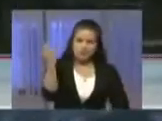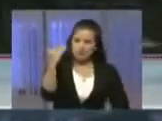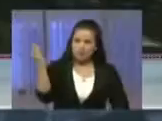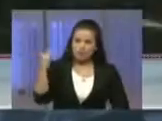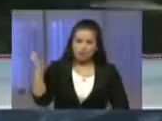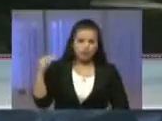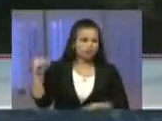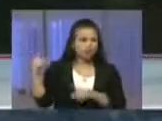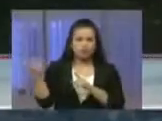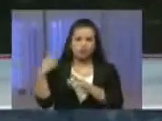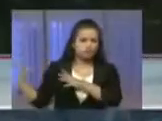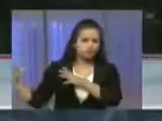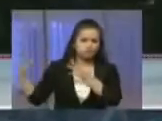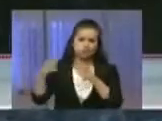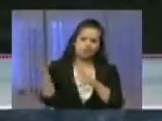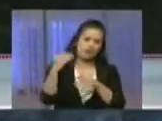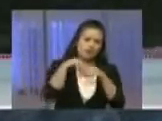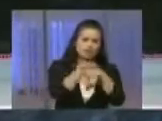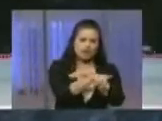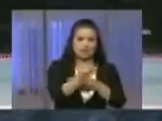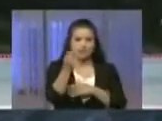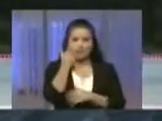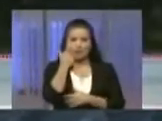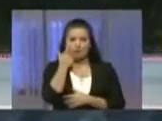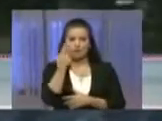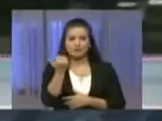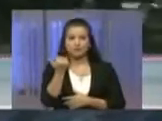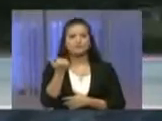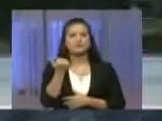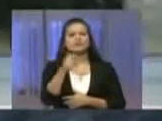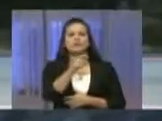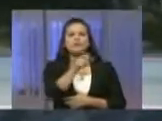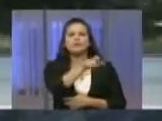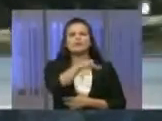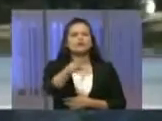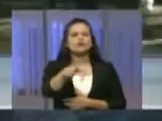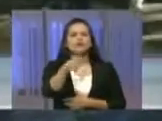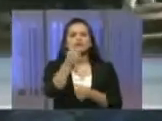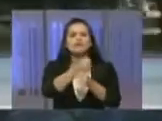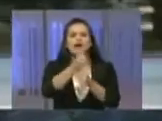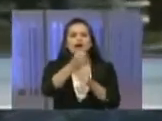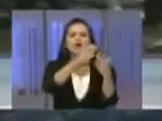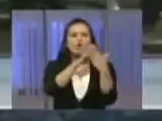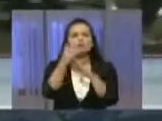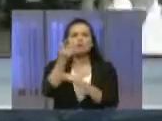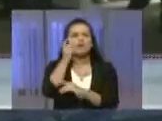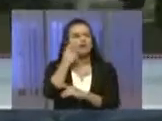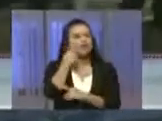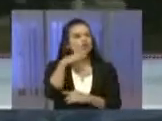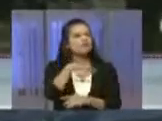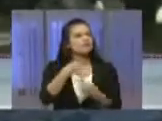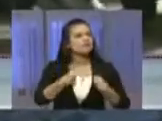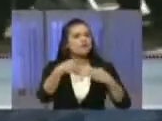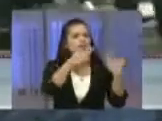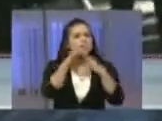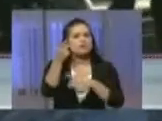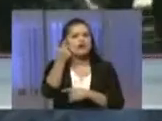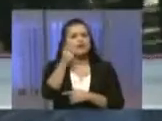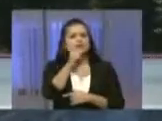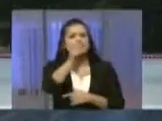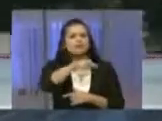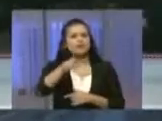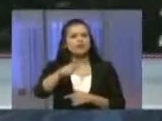ustedes todos Vénganse Dónde están las compatriotas de La comuna La comuna